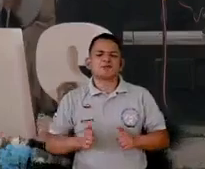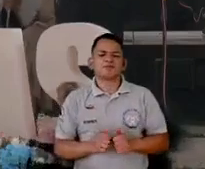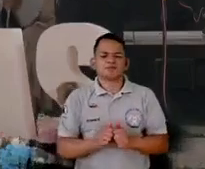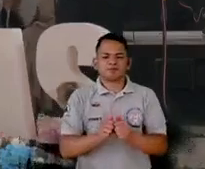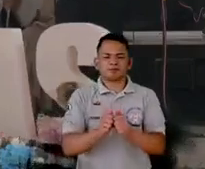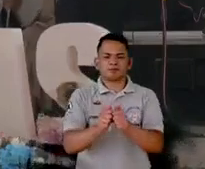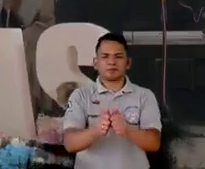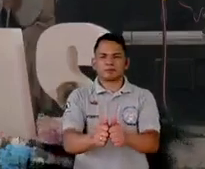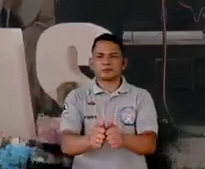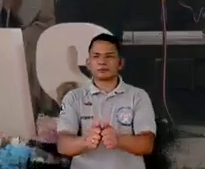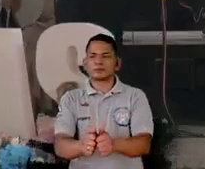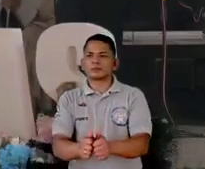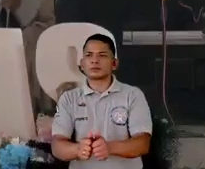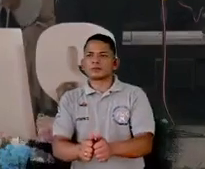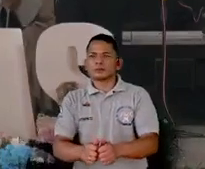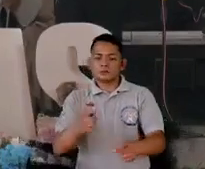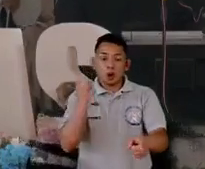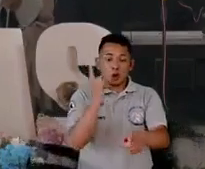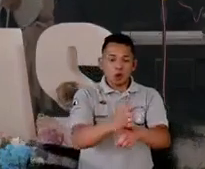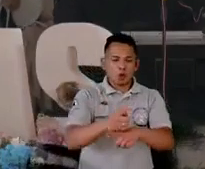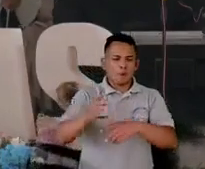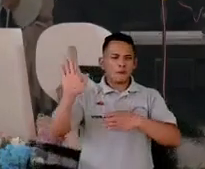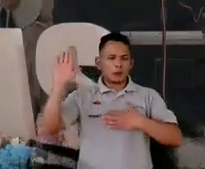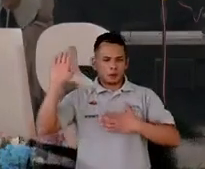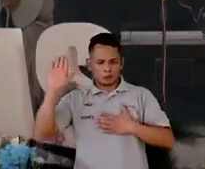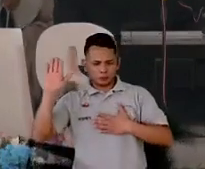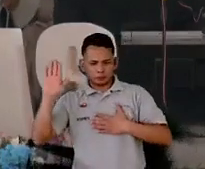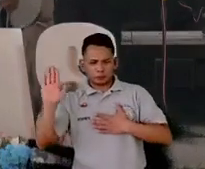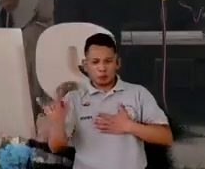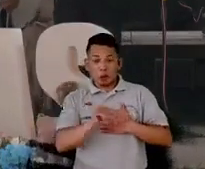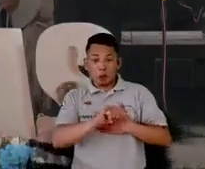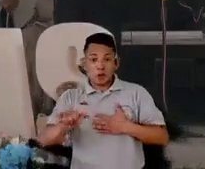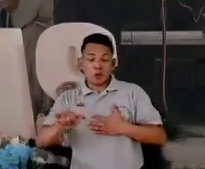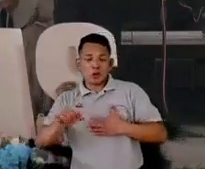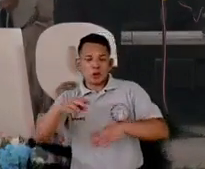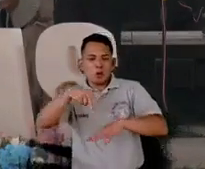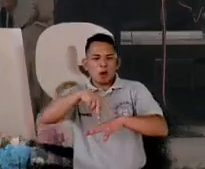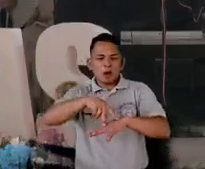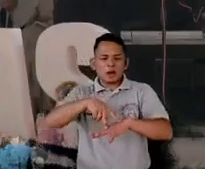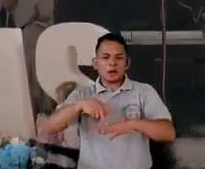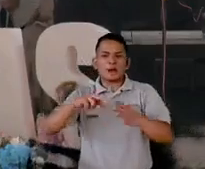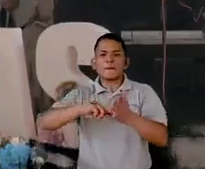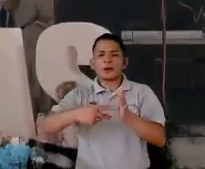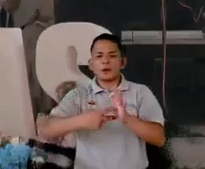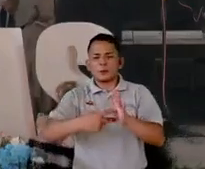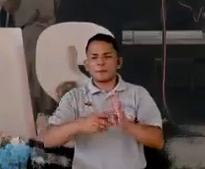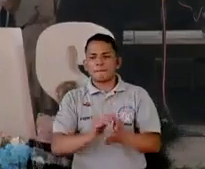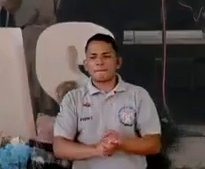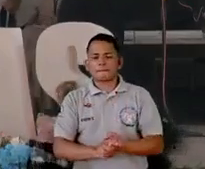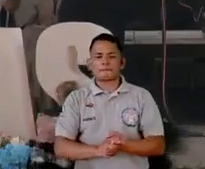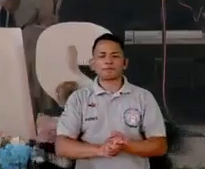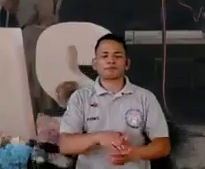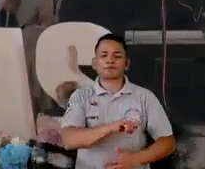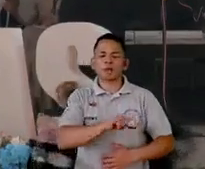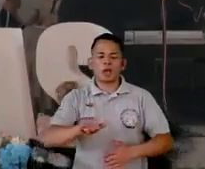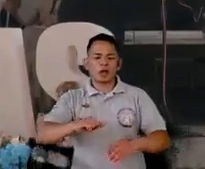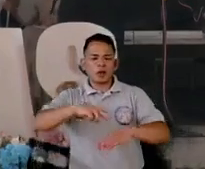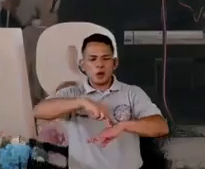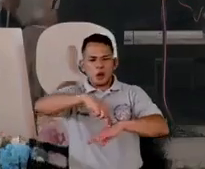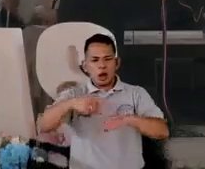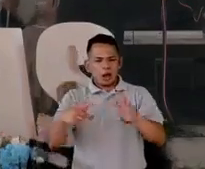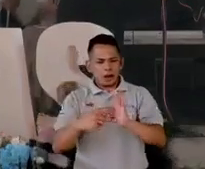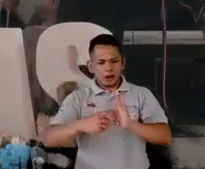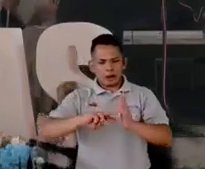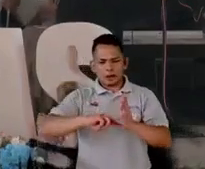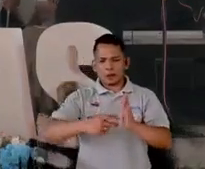nosotros, cumpliendo aquella promesa como Pedro lo ha explicado. Como Pedro lo ha explicado, que